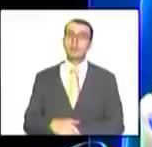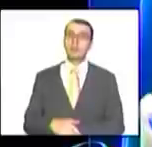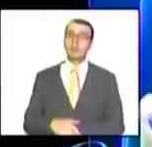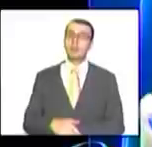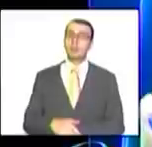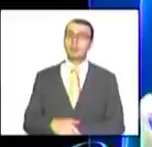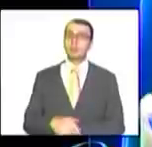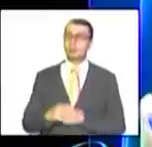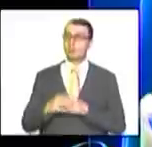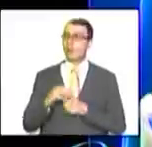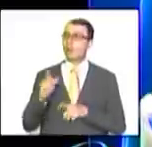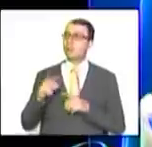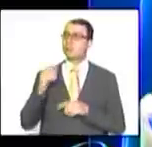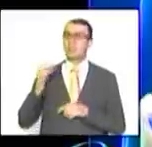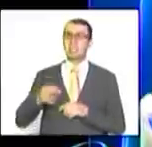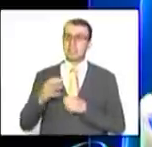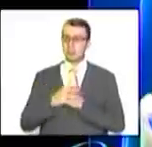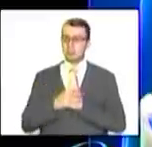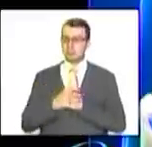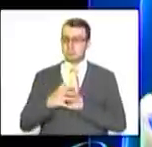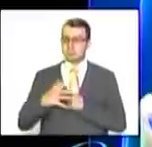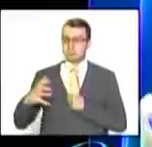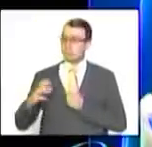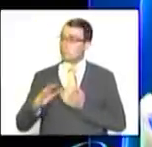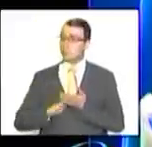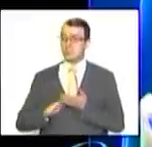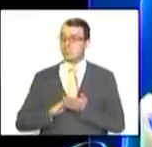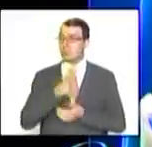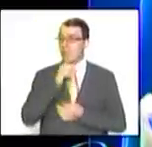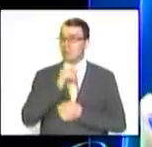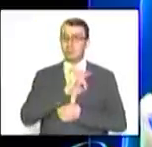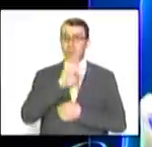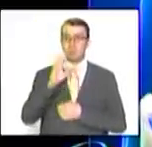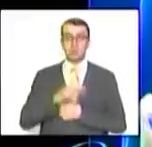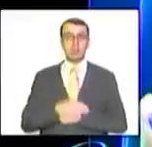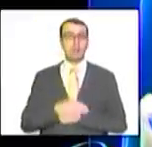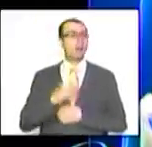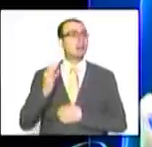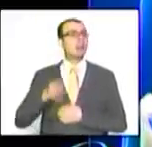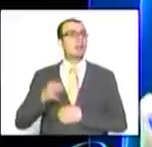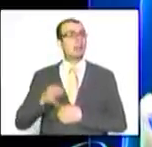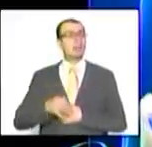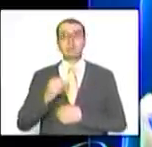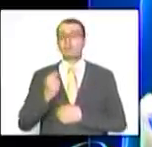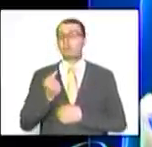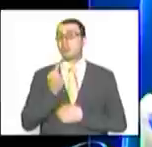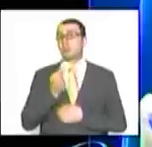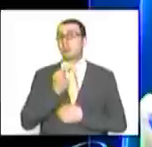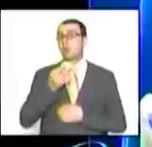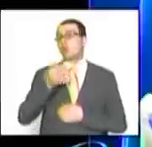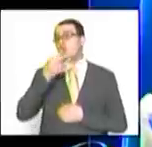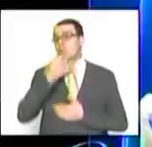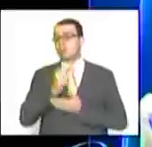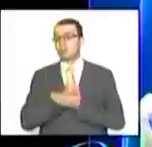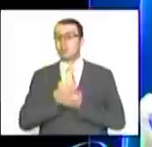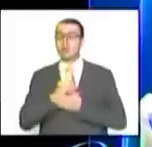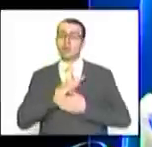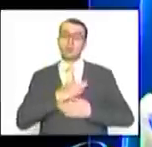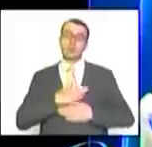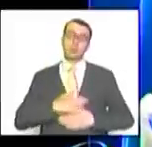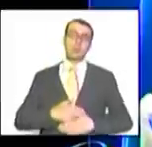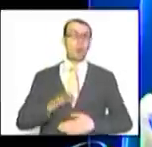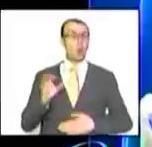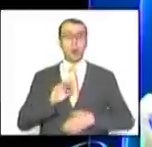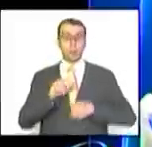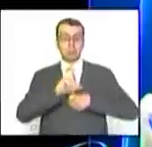cura, entonces era o la pastilla para el dolor o quirófano. O quirófano. Y resulta de que en los